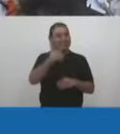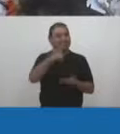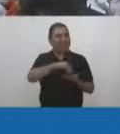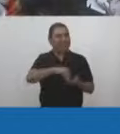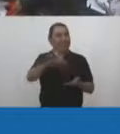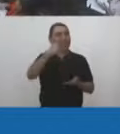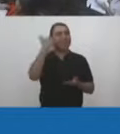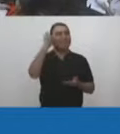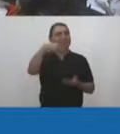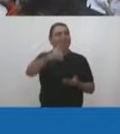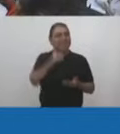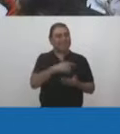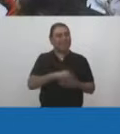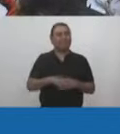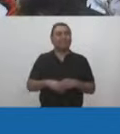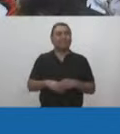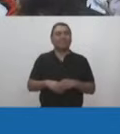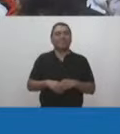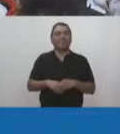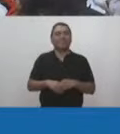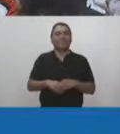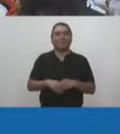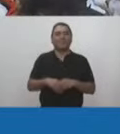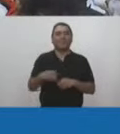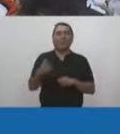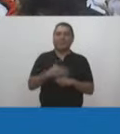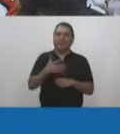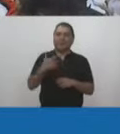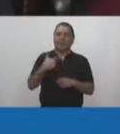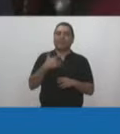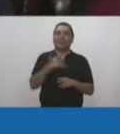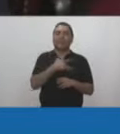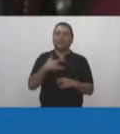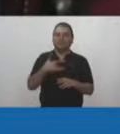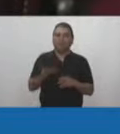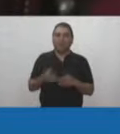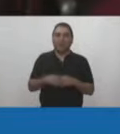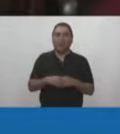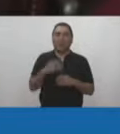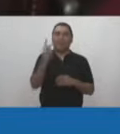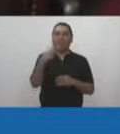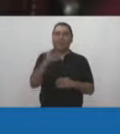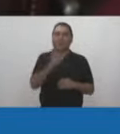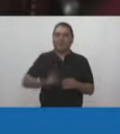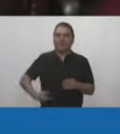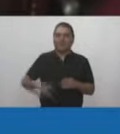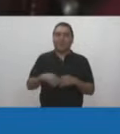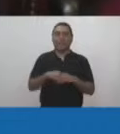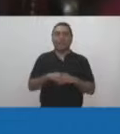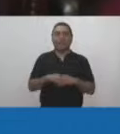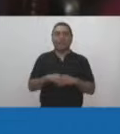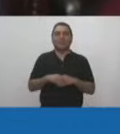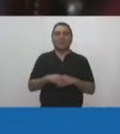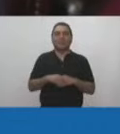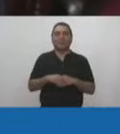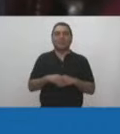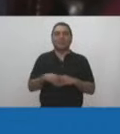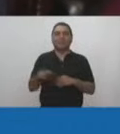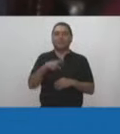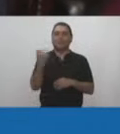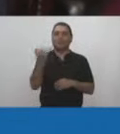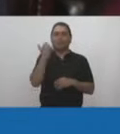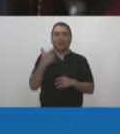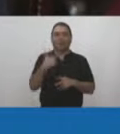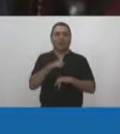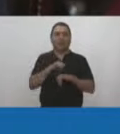cuántos meses, ¿no?, ojalá que la inflación tienda a descender y por lo tanto los desajustes no sean tan rápidos, pero en un par de meses vamos a